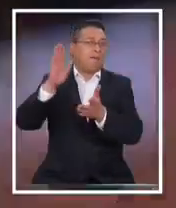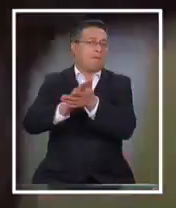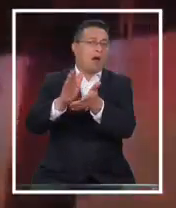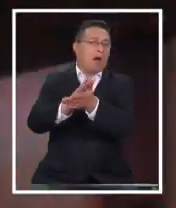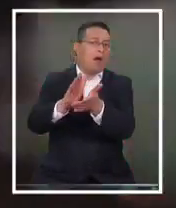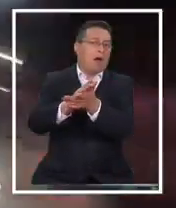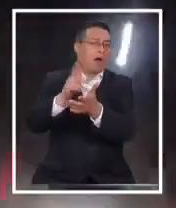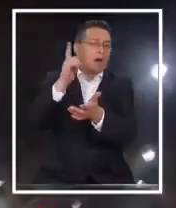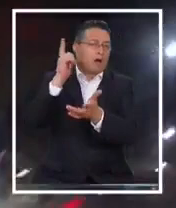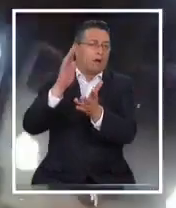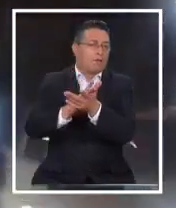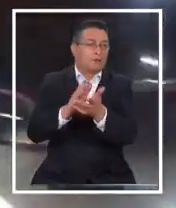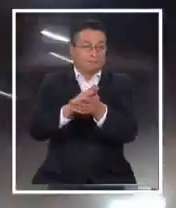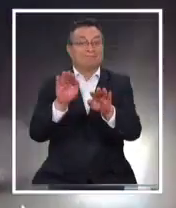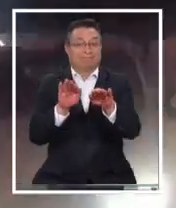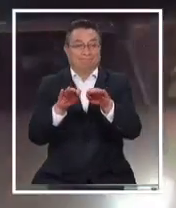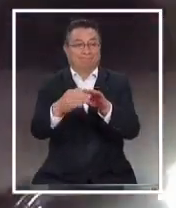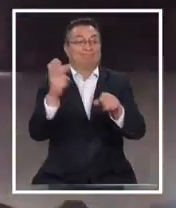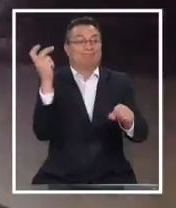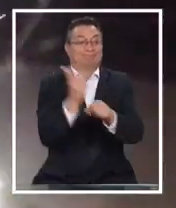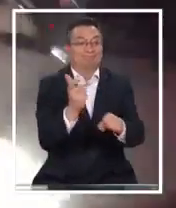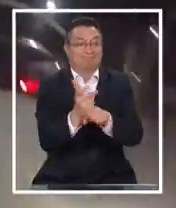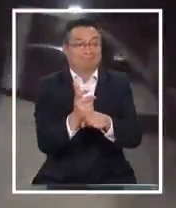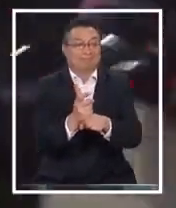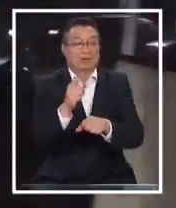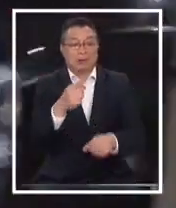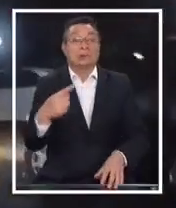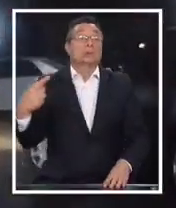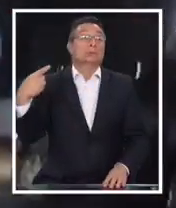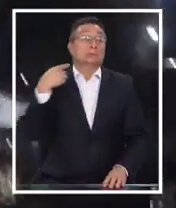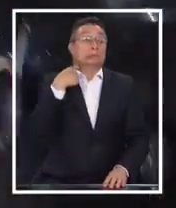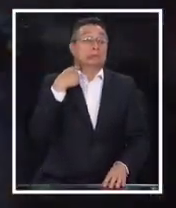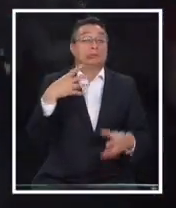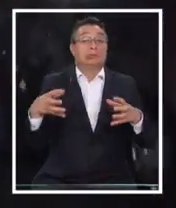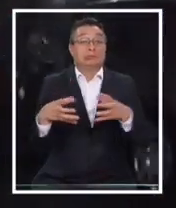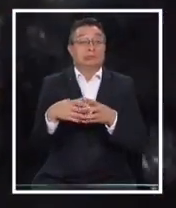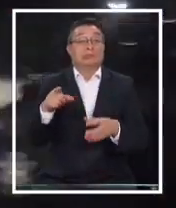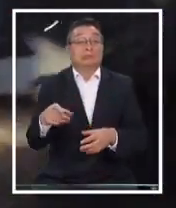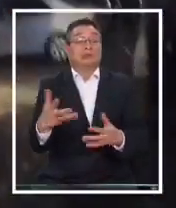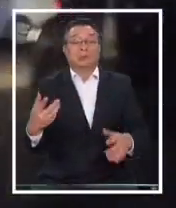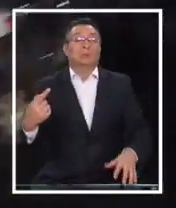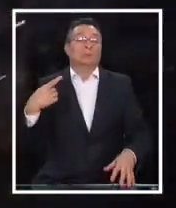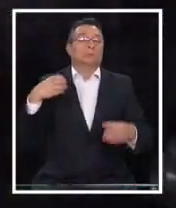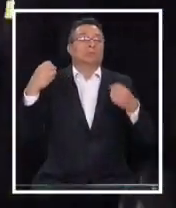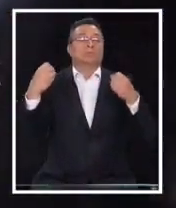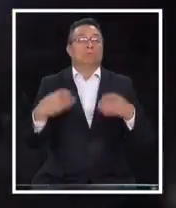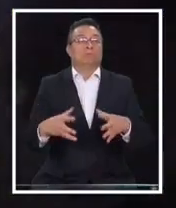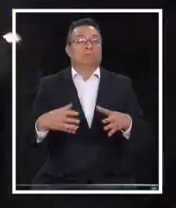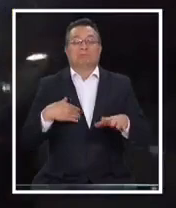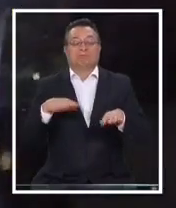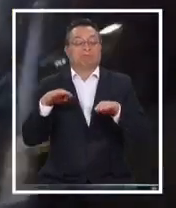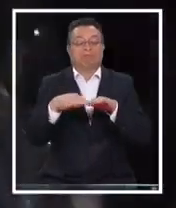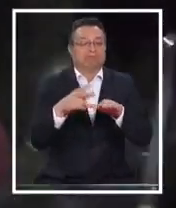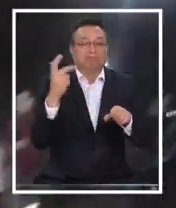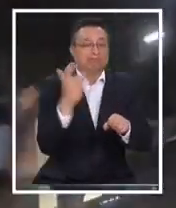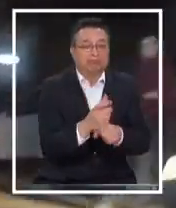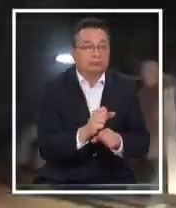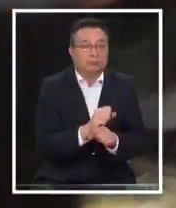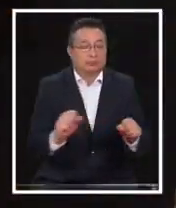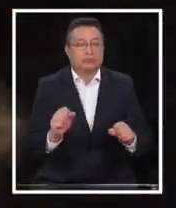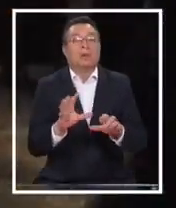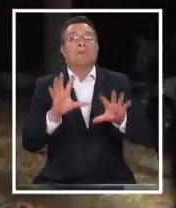Lo que había ocurrido era una encerrona. Sin embargo, fue un mal día para la pandilla. Todo les salió mal, no se consumó el delito y